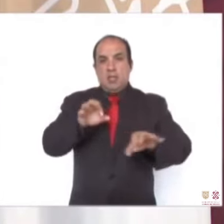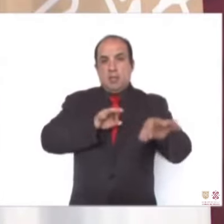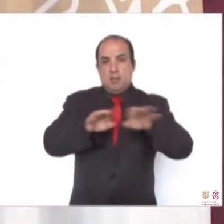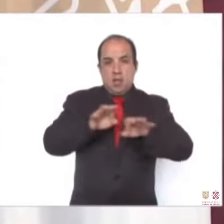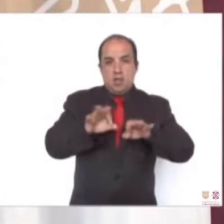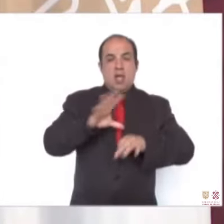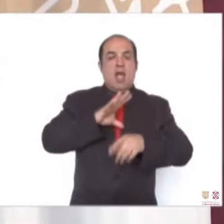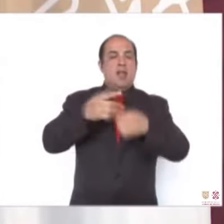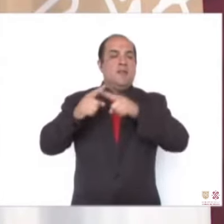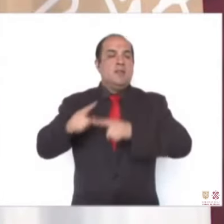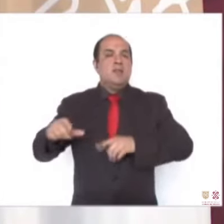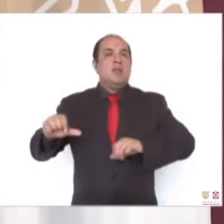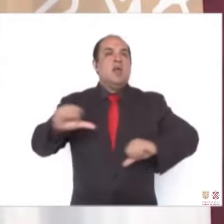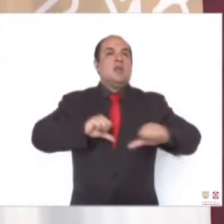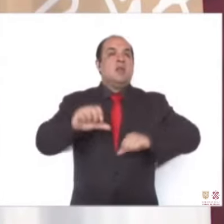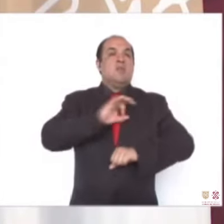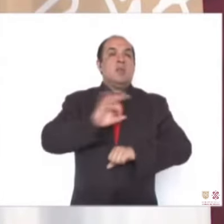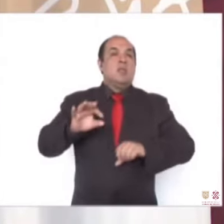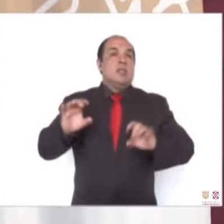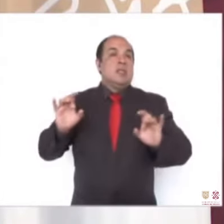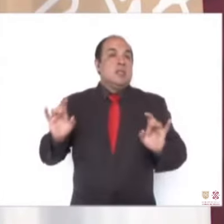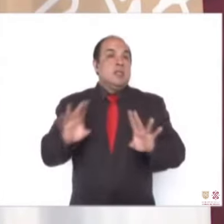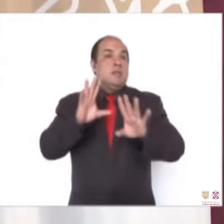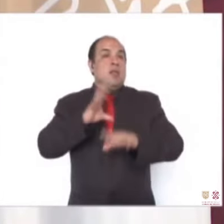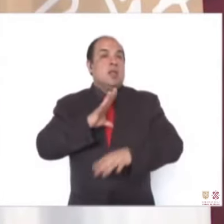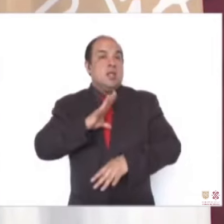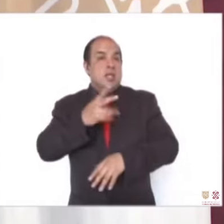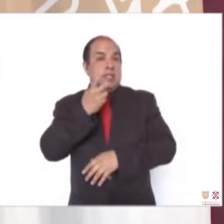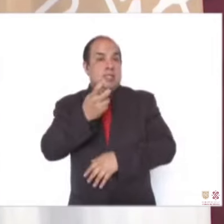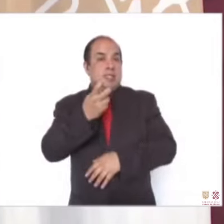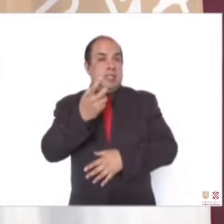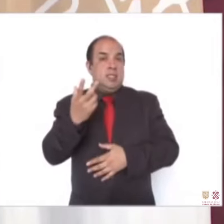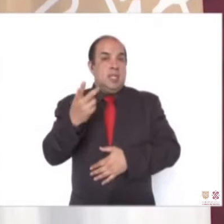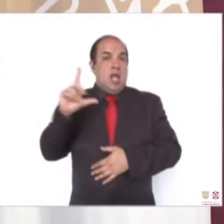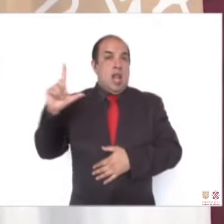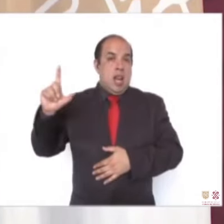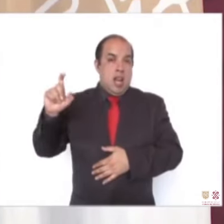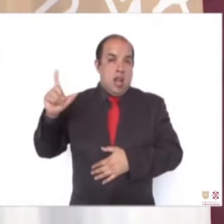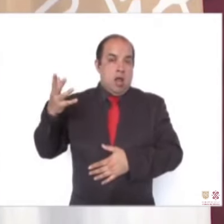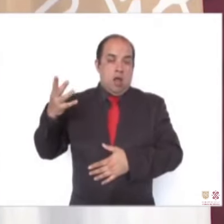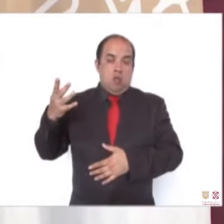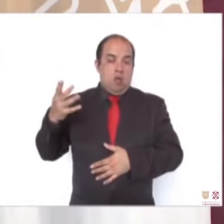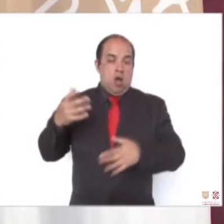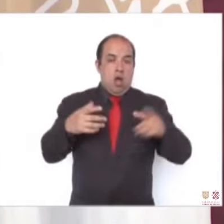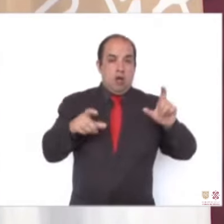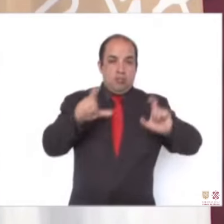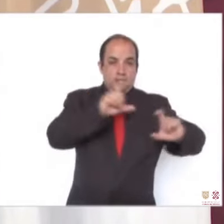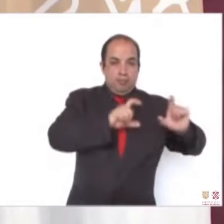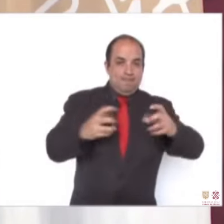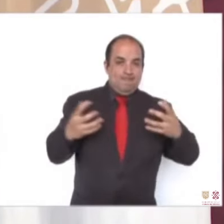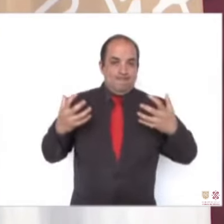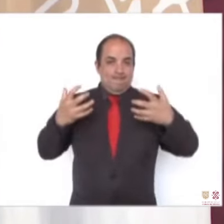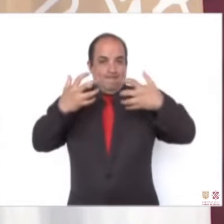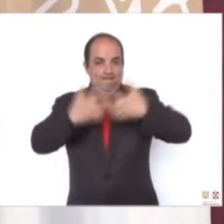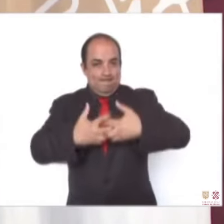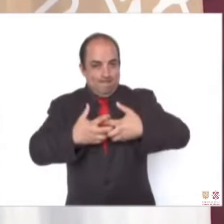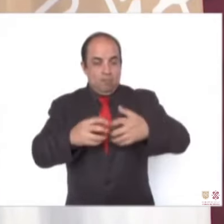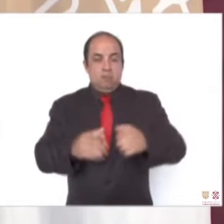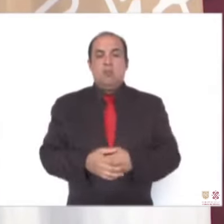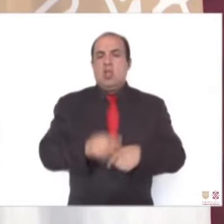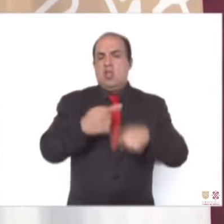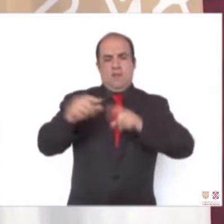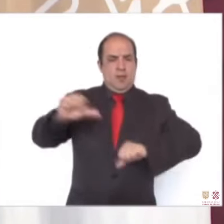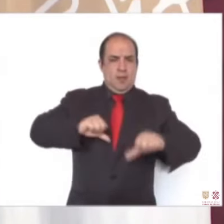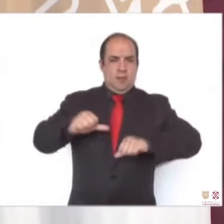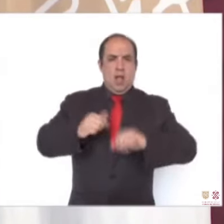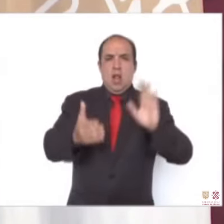conjunto de actividades que pudieron generar la eh llegada de la sustancia al agua eh Son distintas actividades